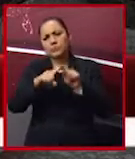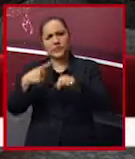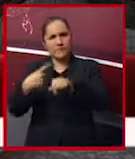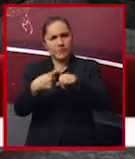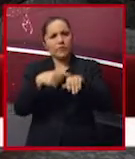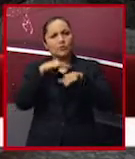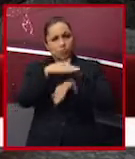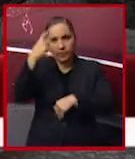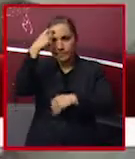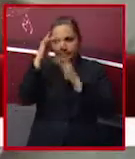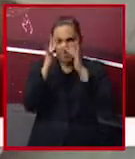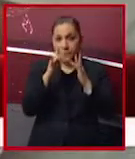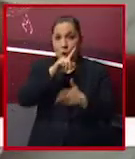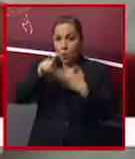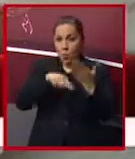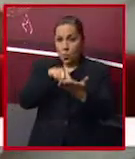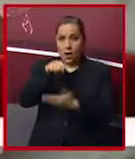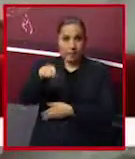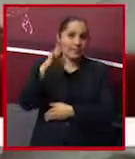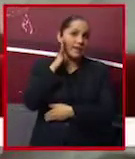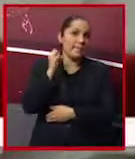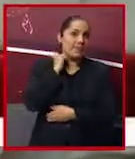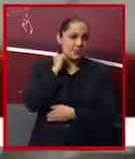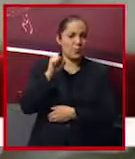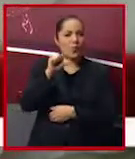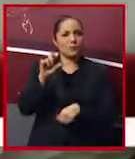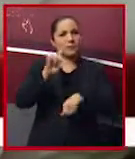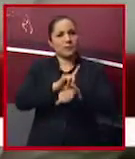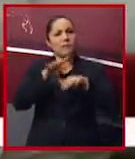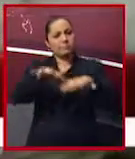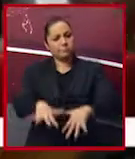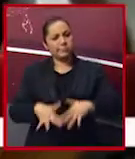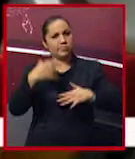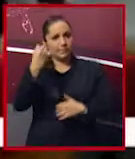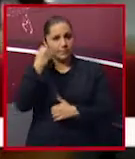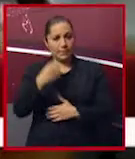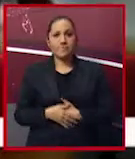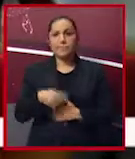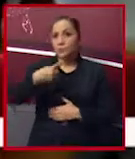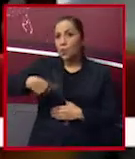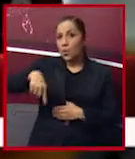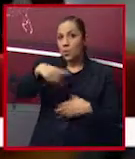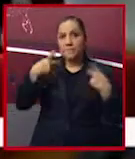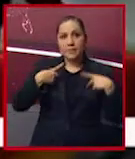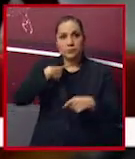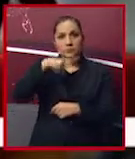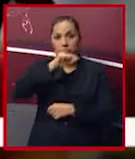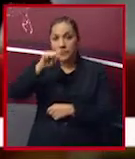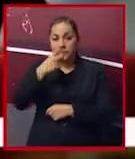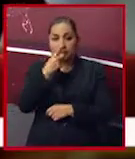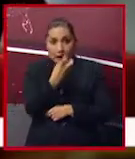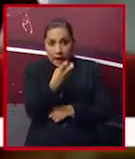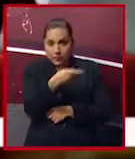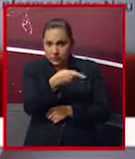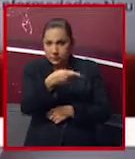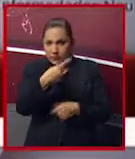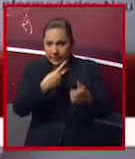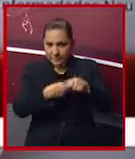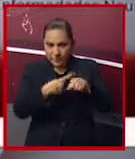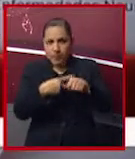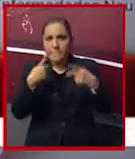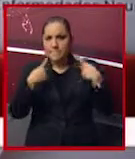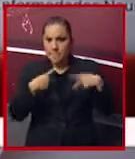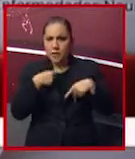sede del Senado de la República. Según especialistas, la incidencia de los enfermos cada vez es mayor.